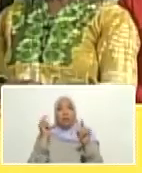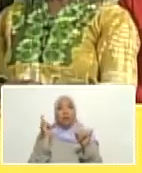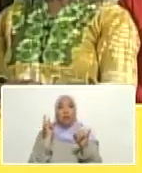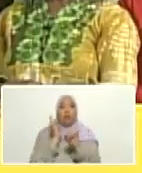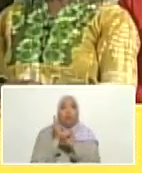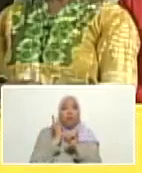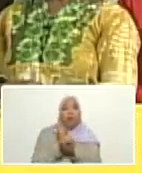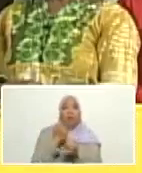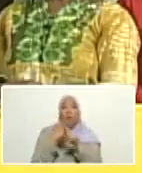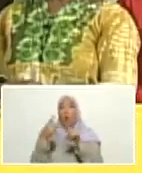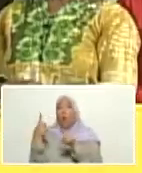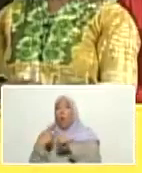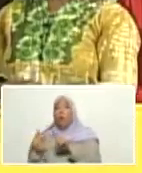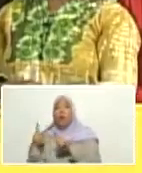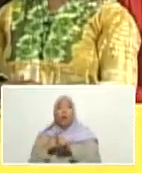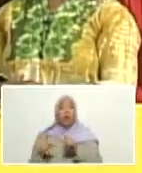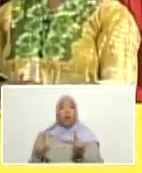En segundo lugar,